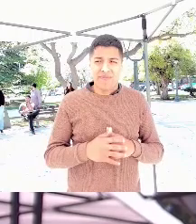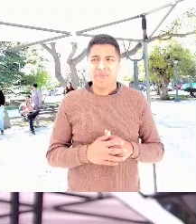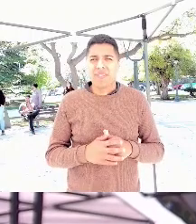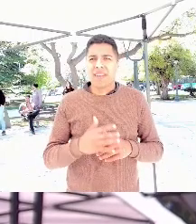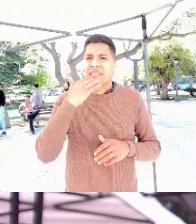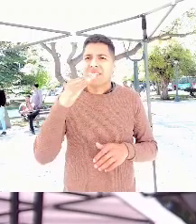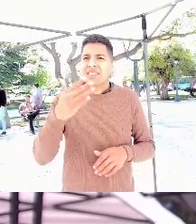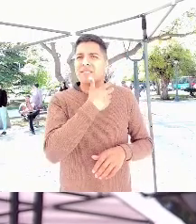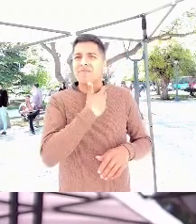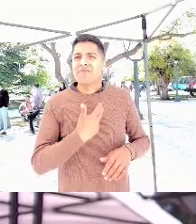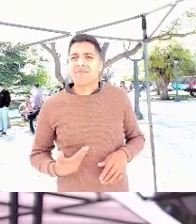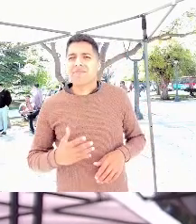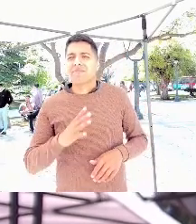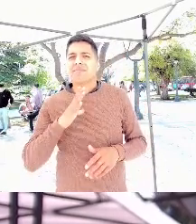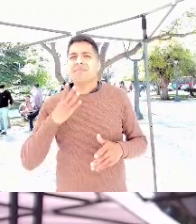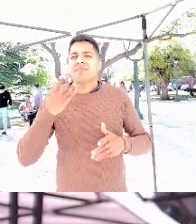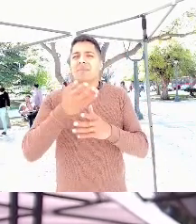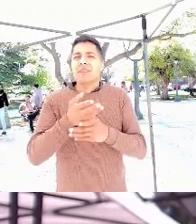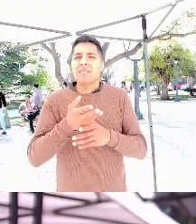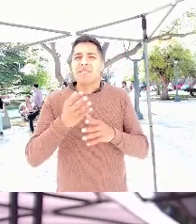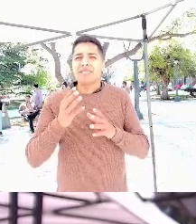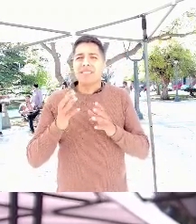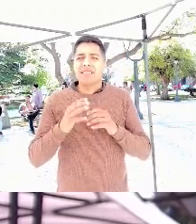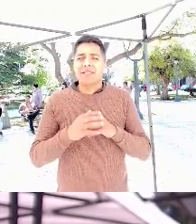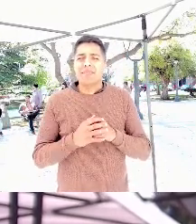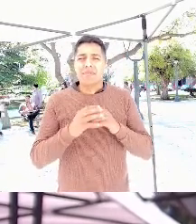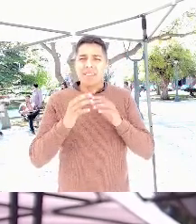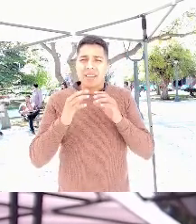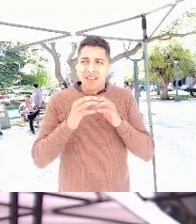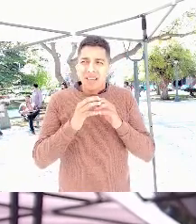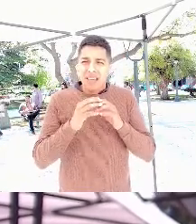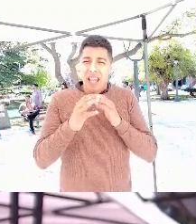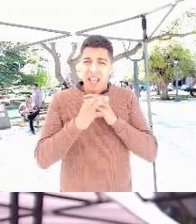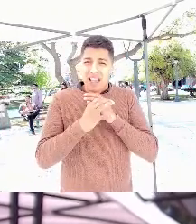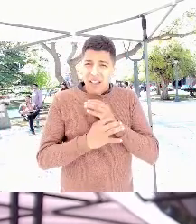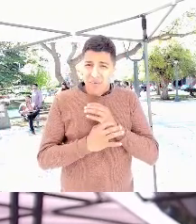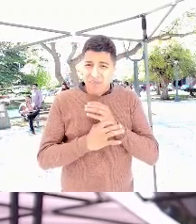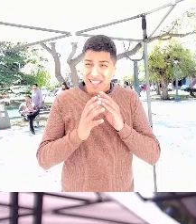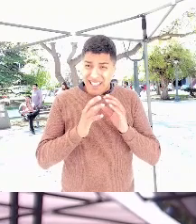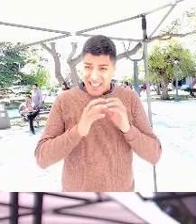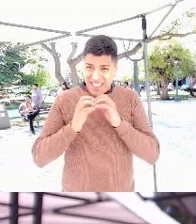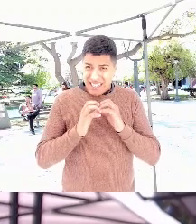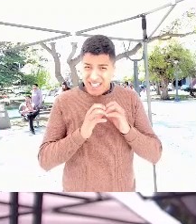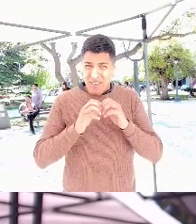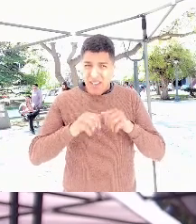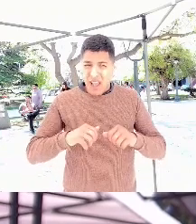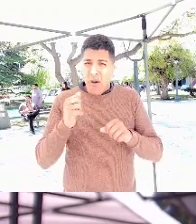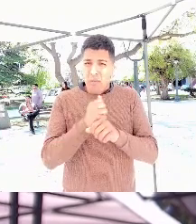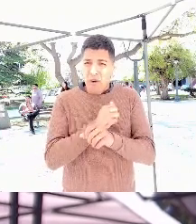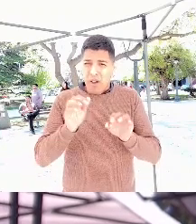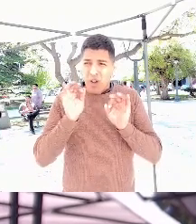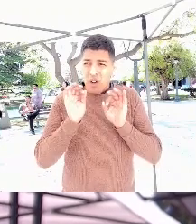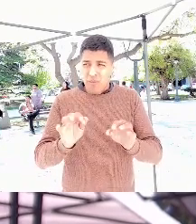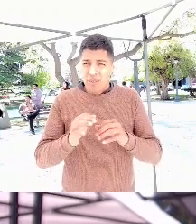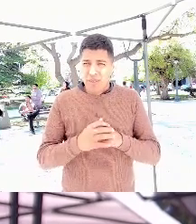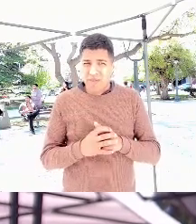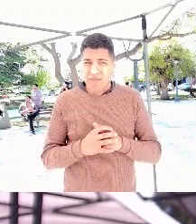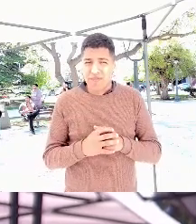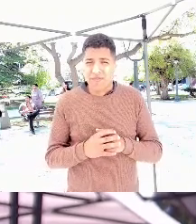Gracias, señor presidente. Solicito que el expediente que se ha solicitado con tratamiento sobre tabla sea aprobado en general y en particular.